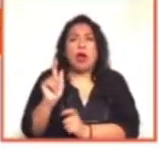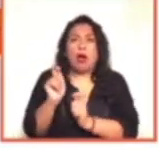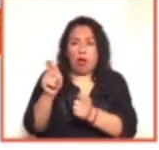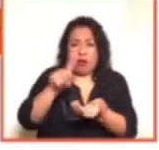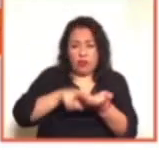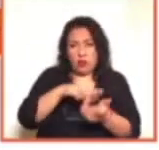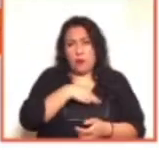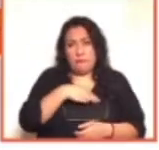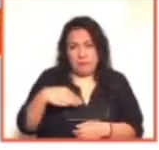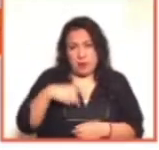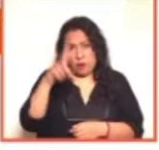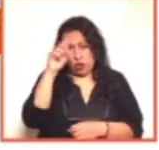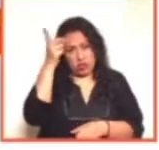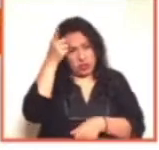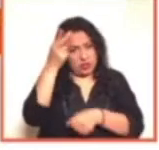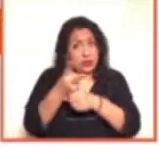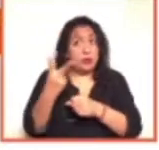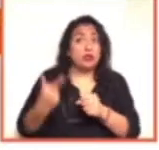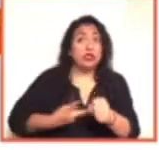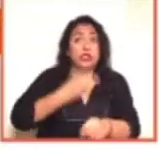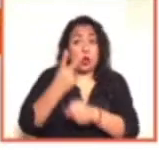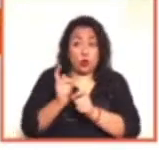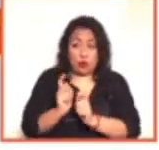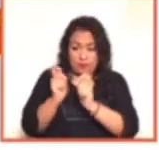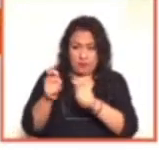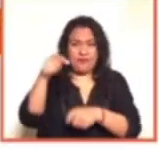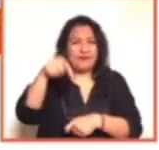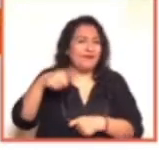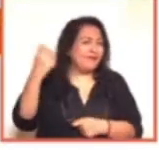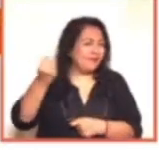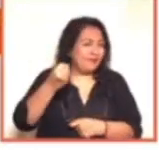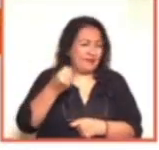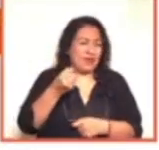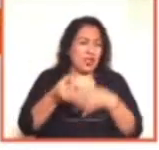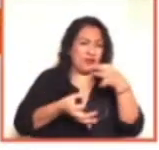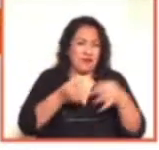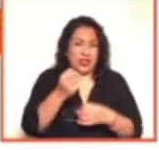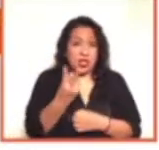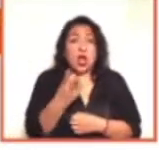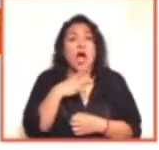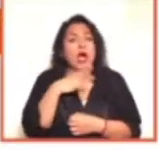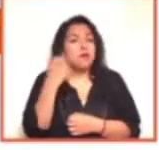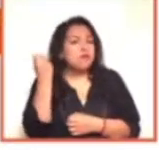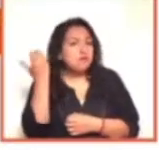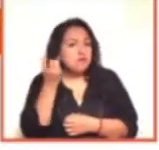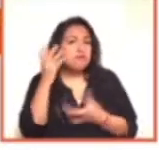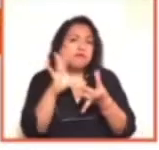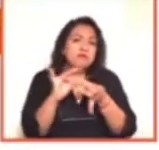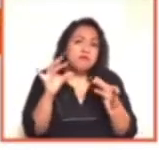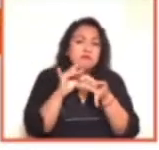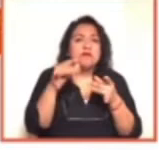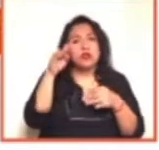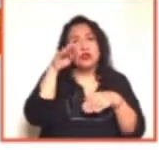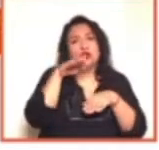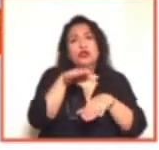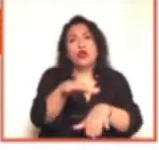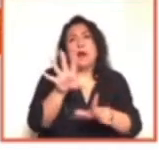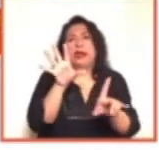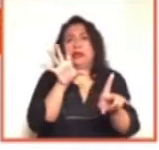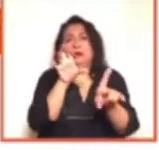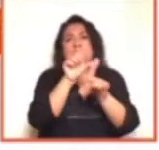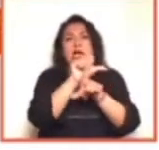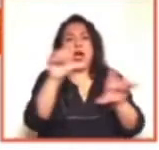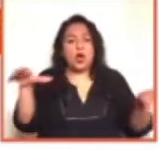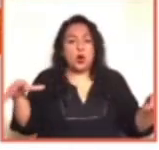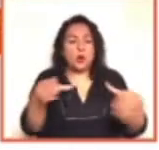ocasión. Aquí en Canal 22 tenemos las palabras de él y nos comparte una reflexión sobre los desafíos de la comunidad